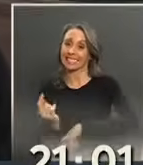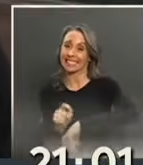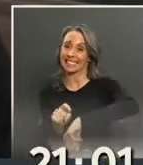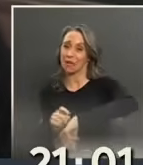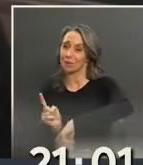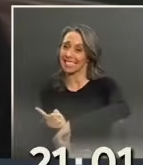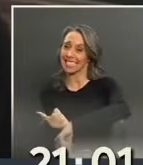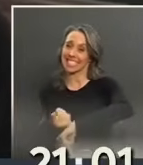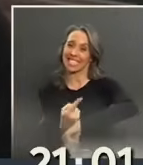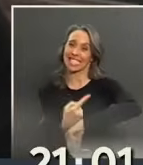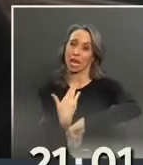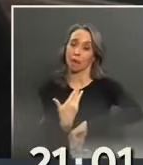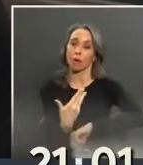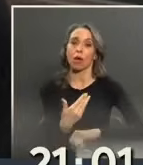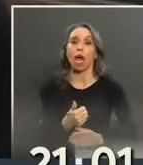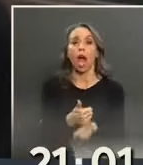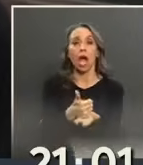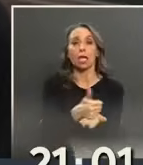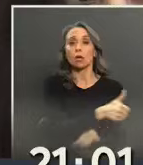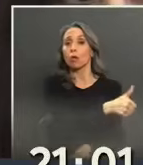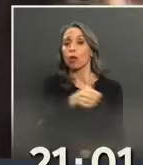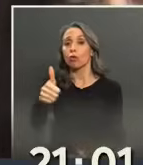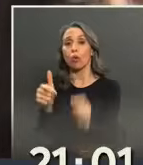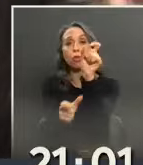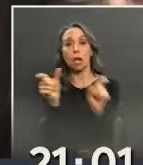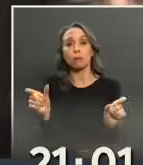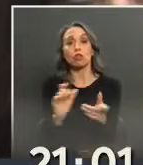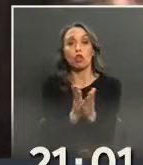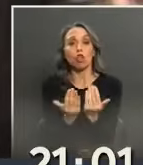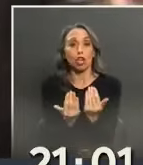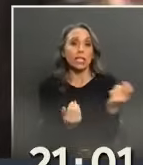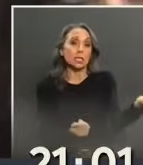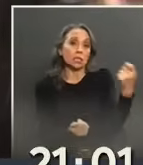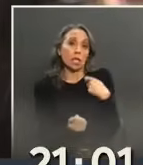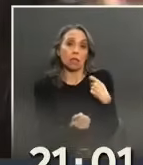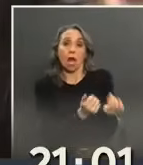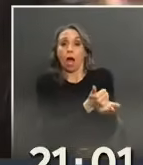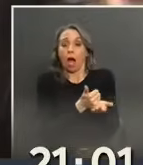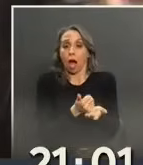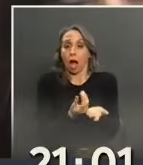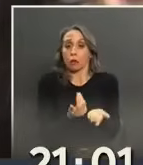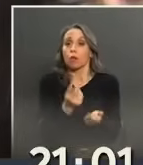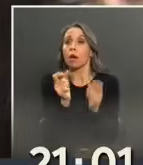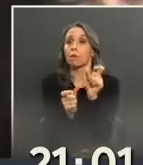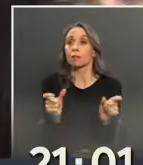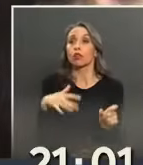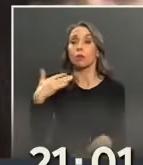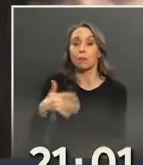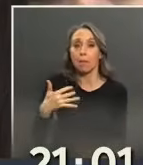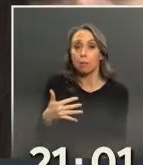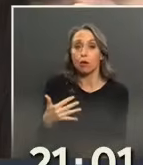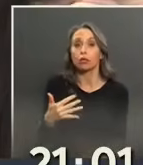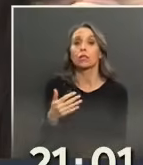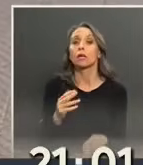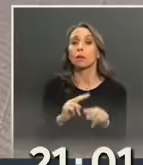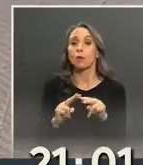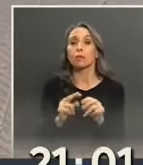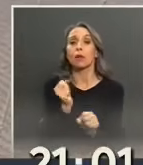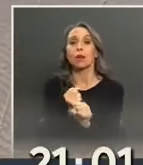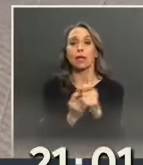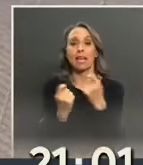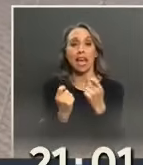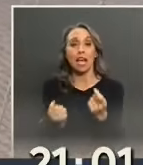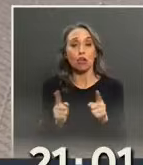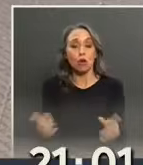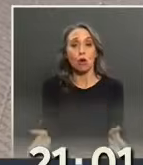Hay que ayudar a todo el mundo, todo el que necesite. Que se dediquen a implementar a cosas que son más importantes, como reactivación del empleo y todo eso. Obviamente